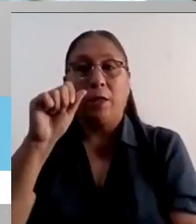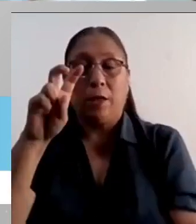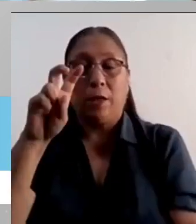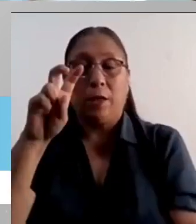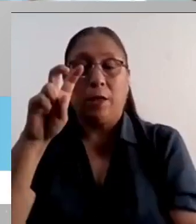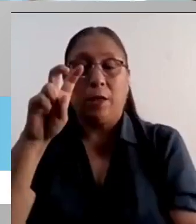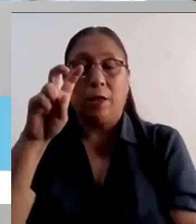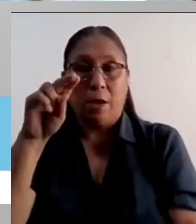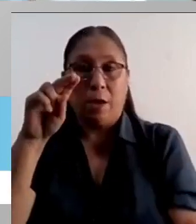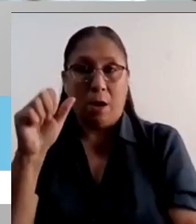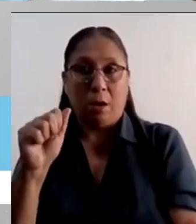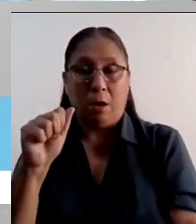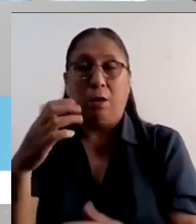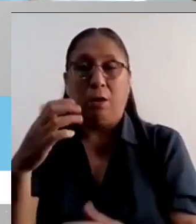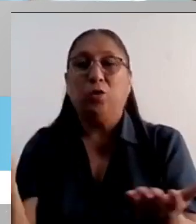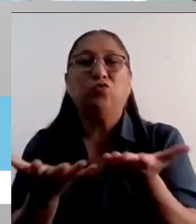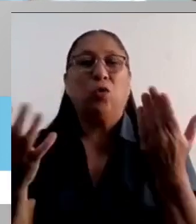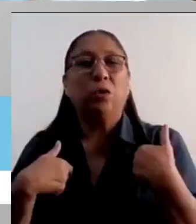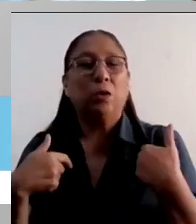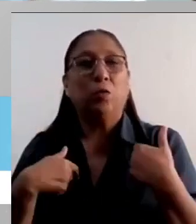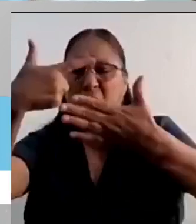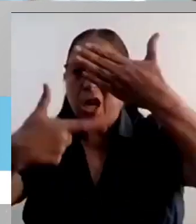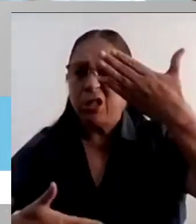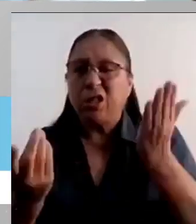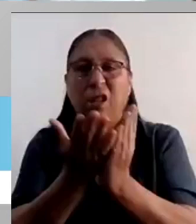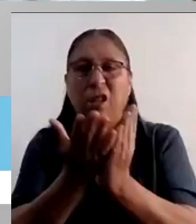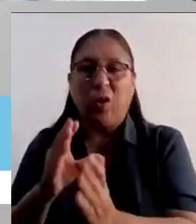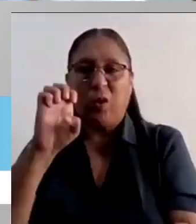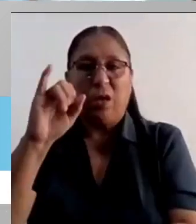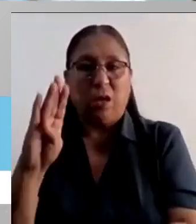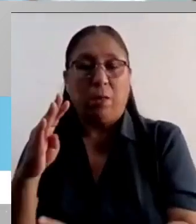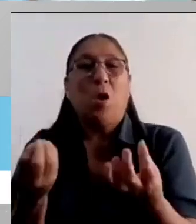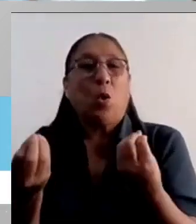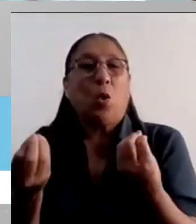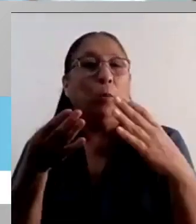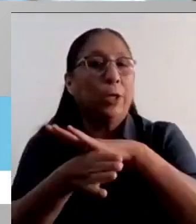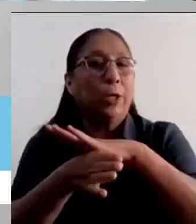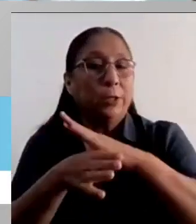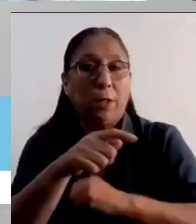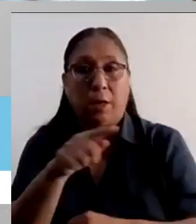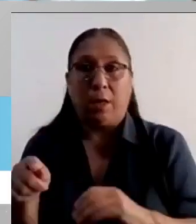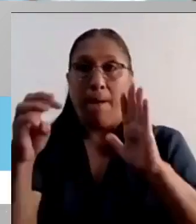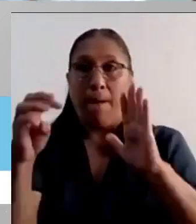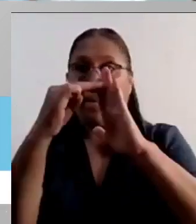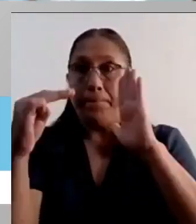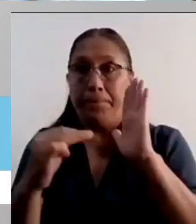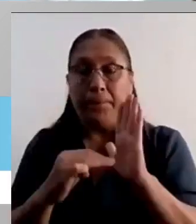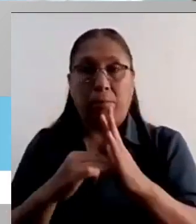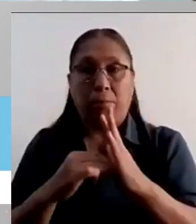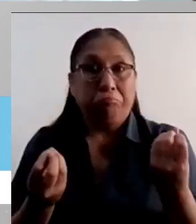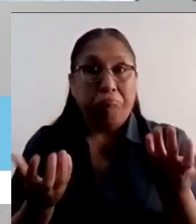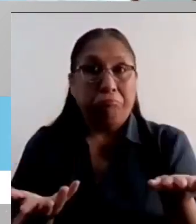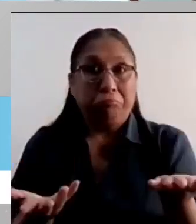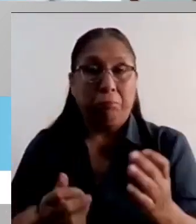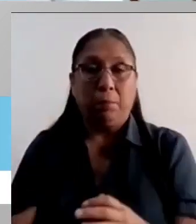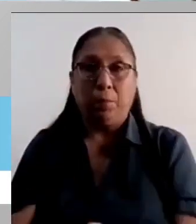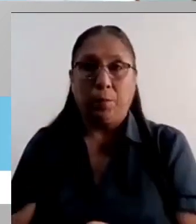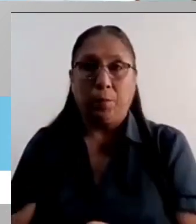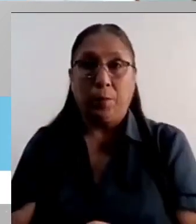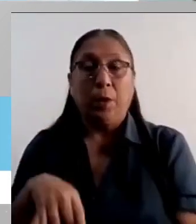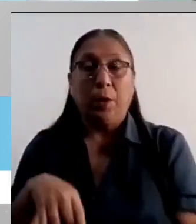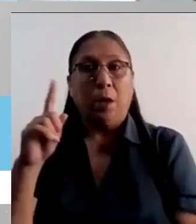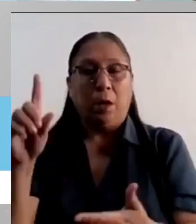ubicar el listado de las escuelas EIB y cómo se acceden a ellas para la matrícula? Sí, hay un registro